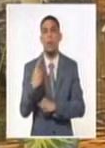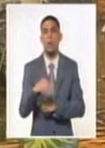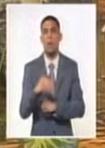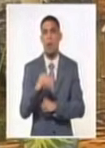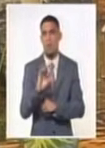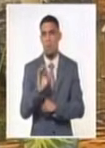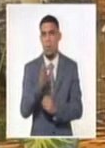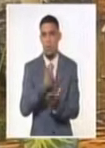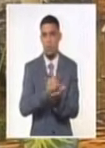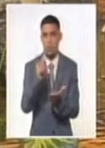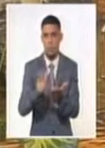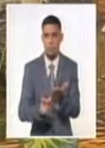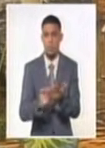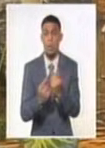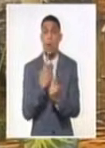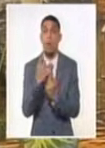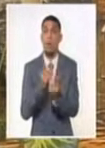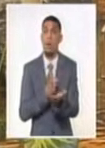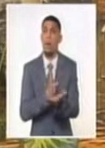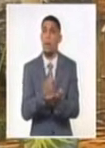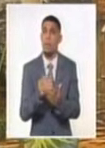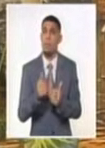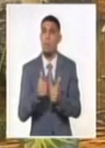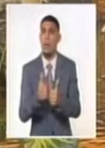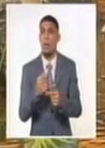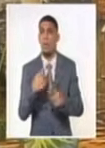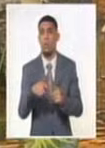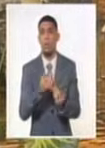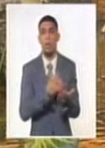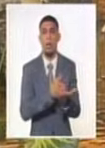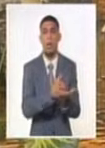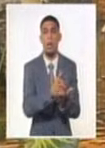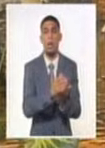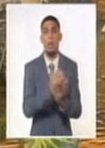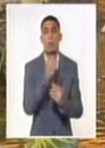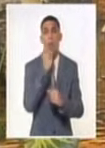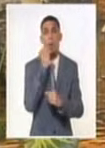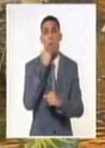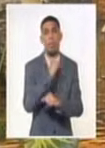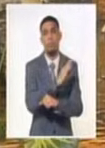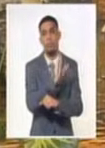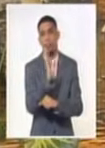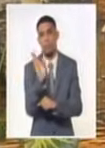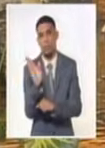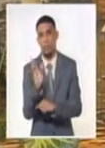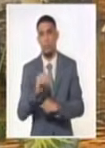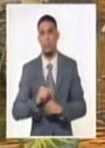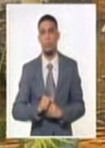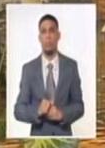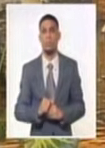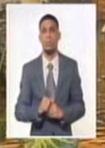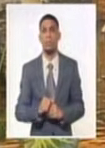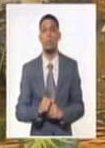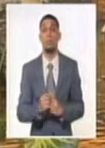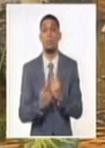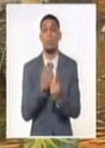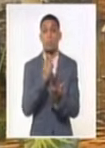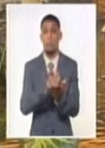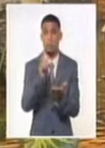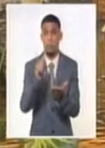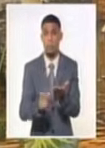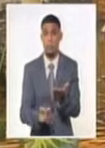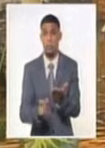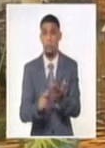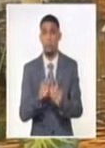algunas carreras, en otras carreras correspondían en la fecha, donde realmente los estudiantes se han ido a insertar en entornos laborales en la comunidad donde residen,